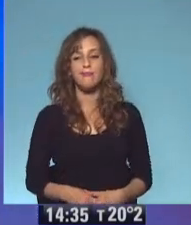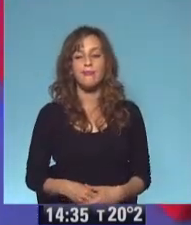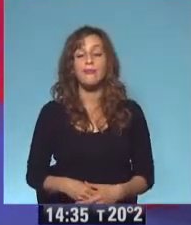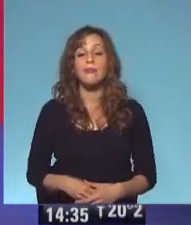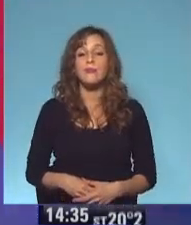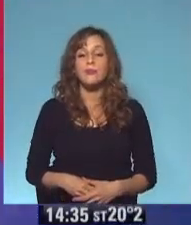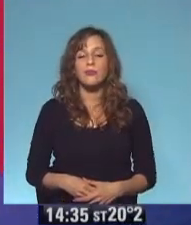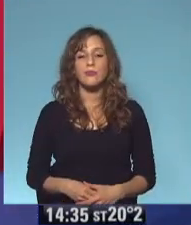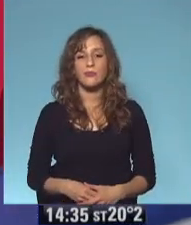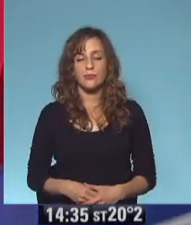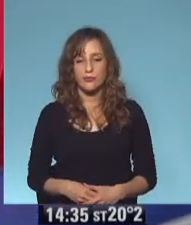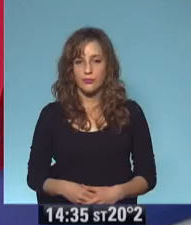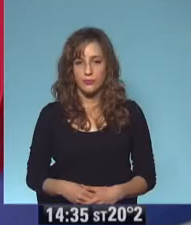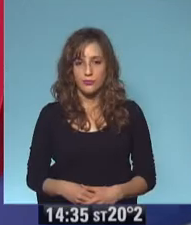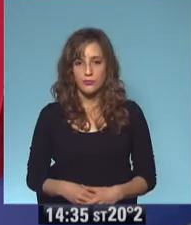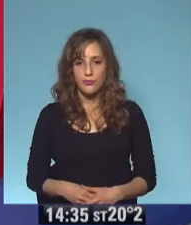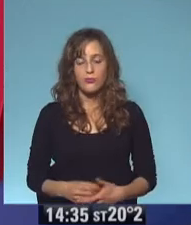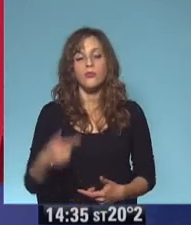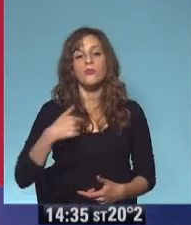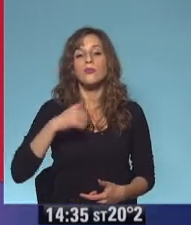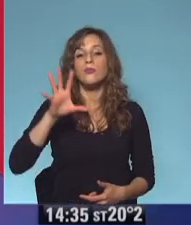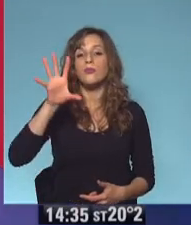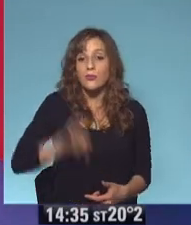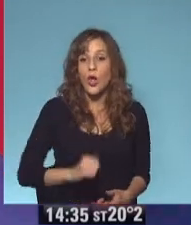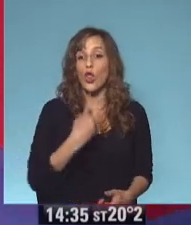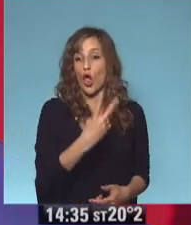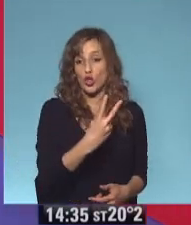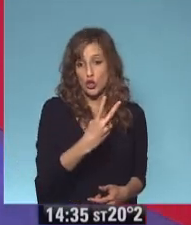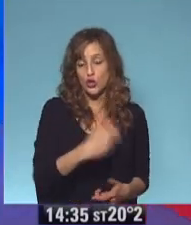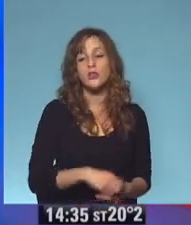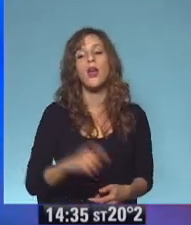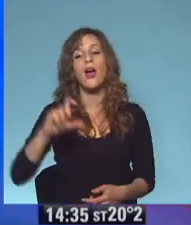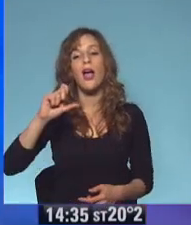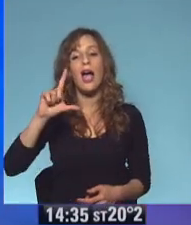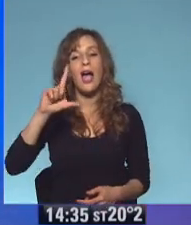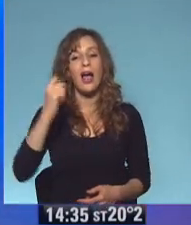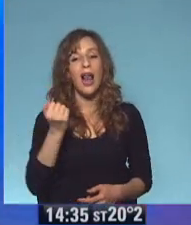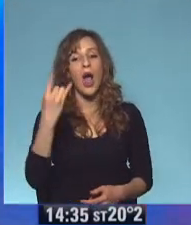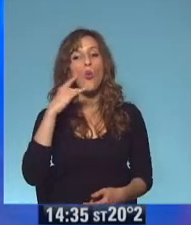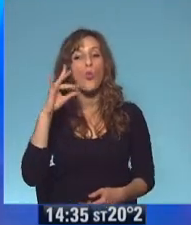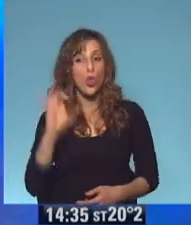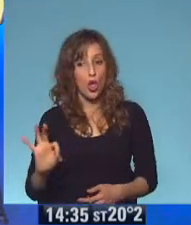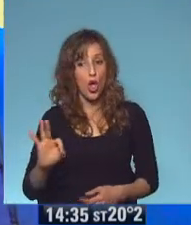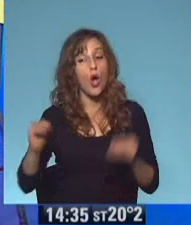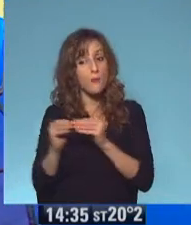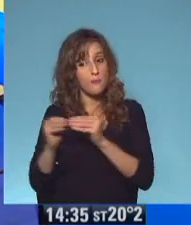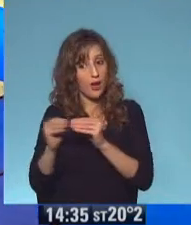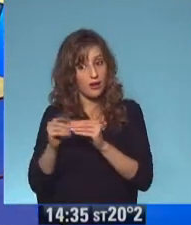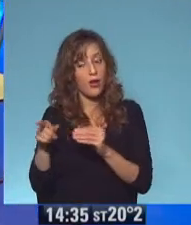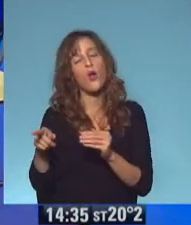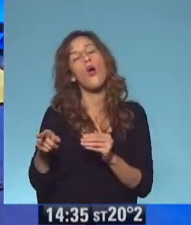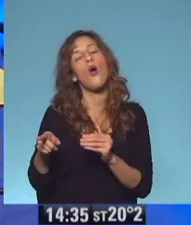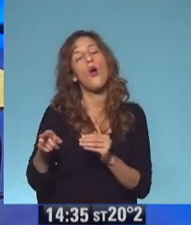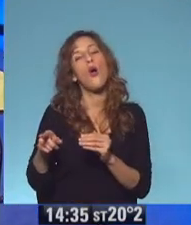dos y Claudio nuevamente nos trajo... Claudio se está tomando muy en serio. Nos trajo las tapitas. La limpieza.